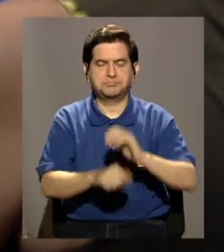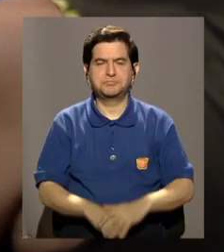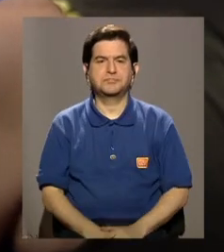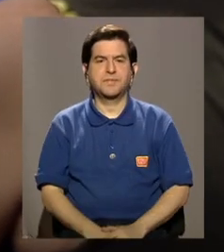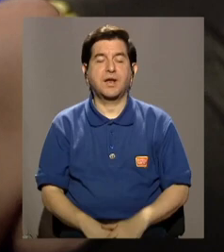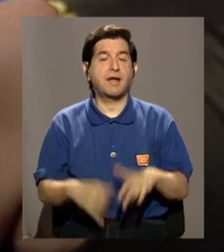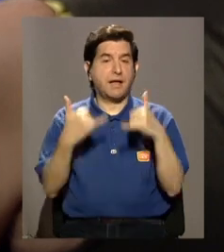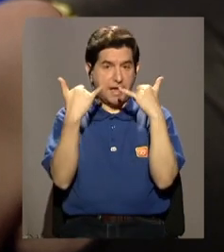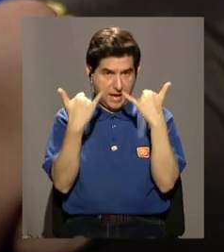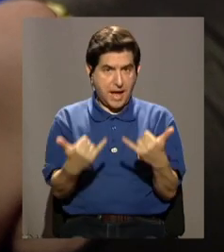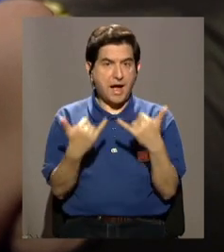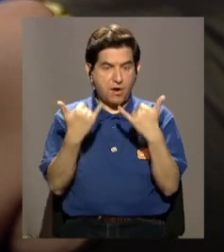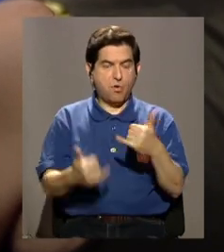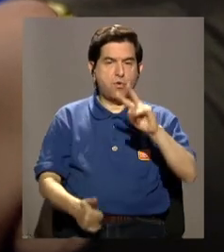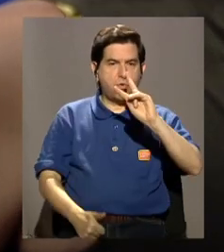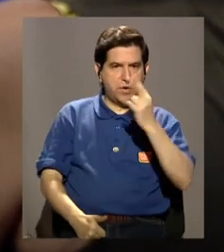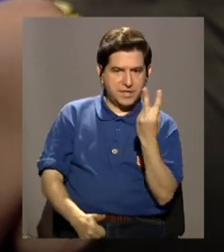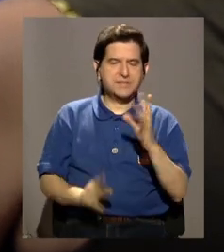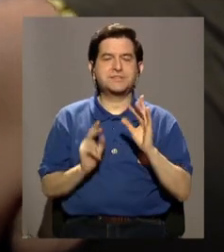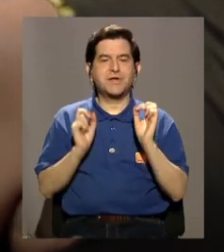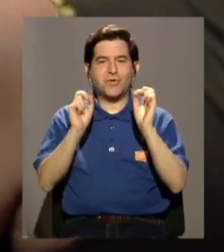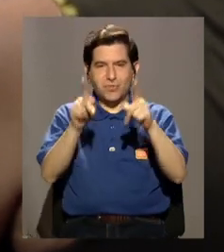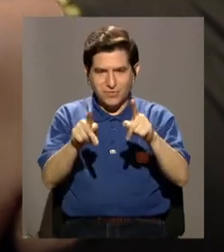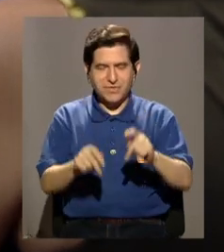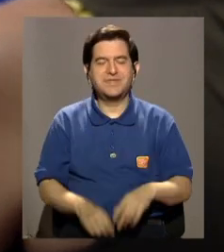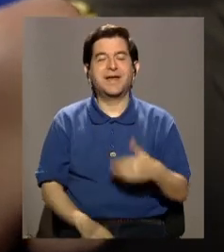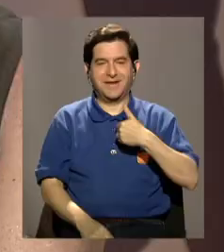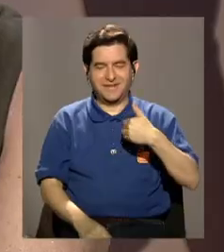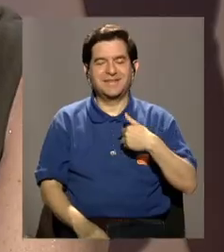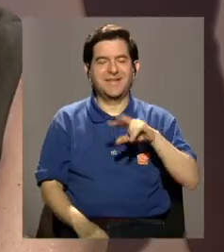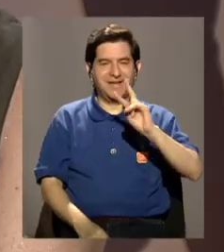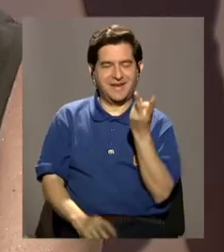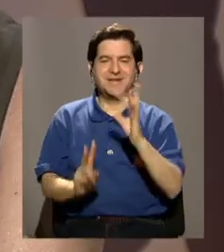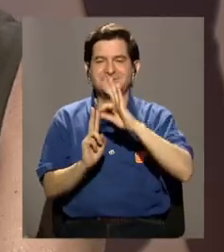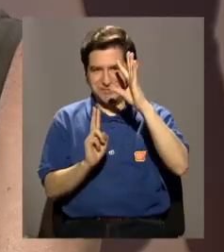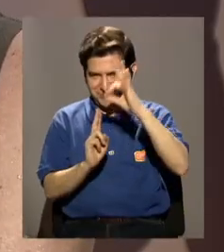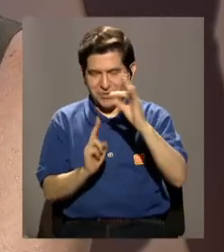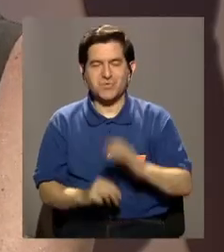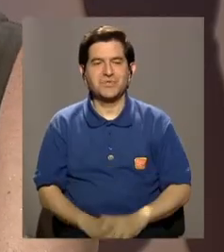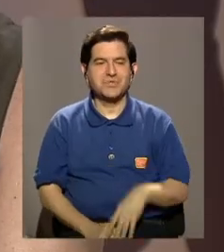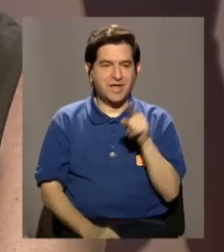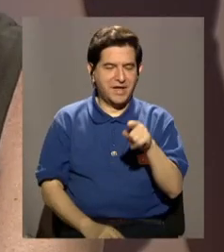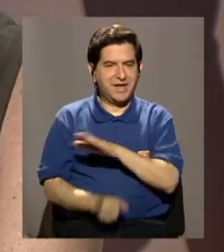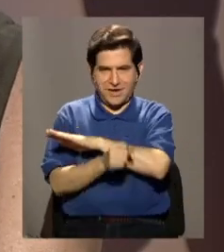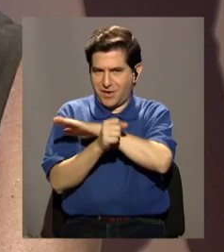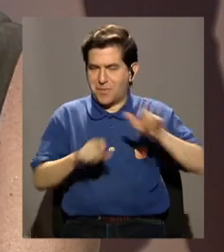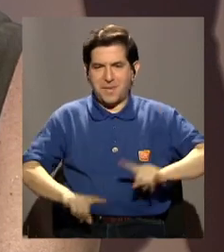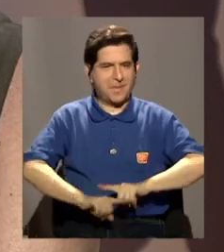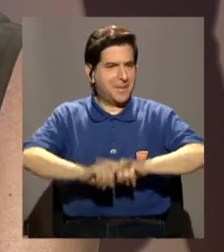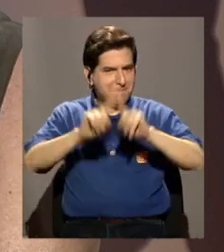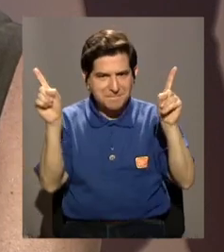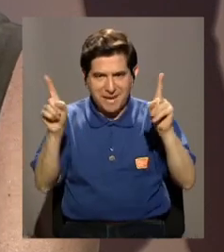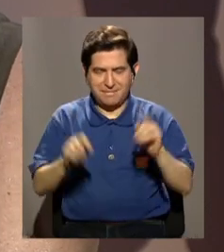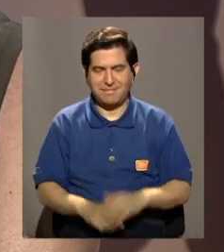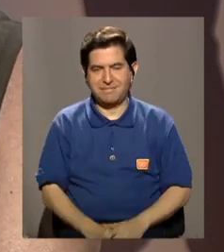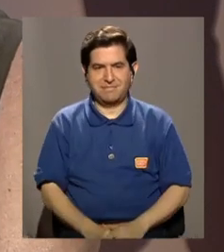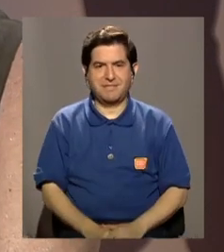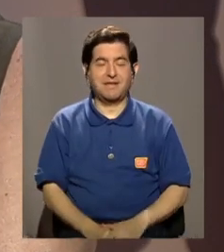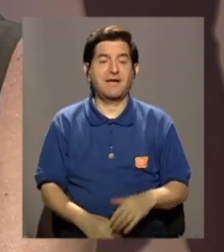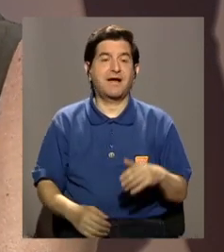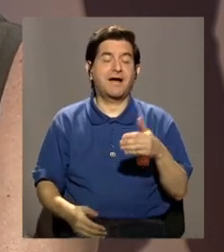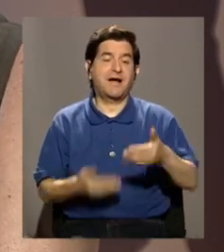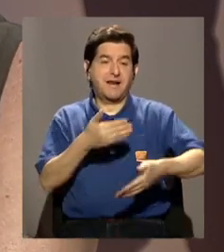esto en realidad es la segunda oportunidad de la segunda oportunidad porque es una apuesta totalmente diferente a la que